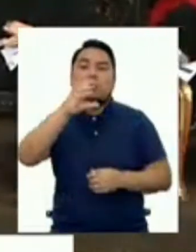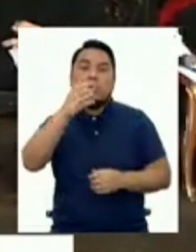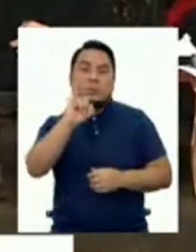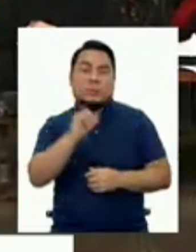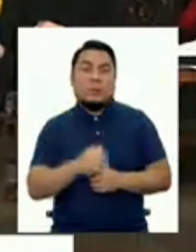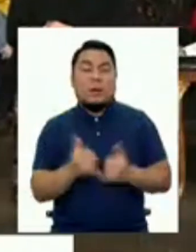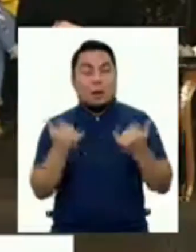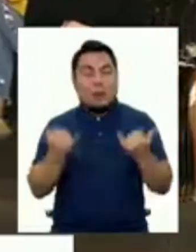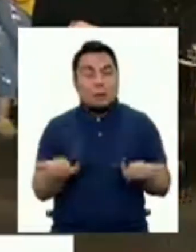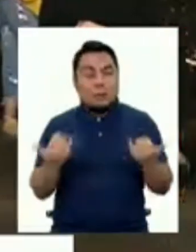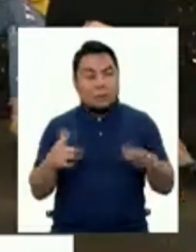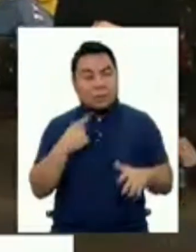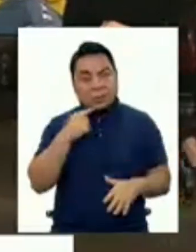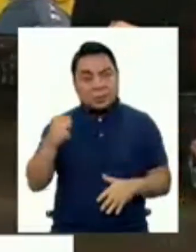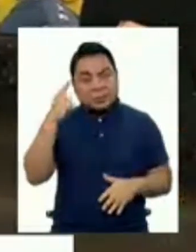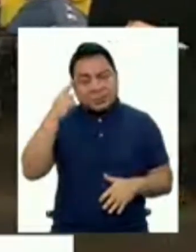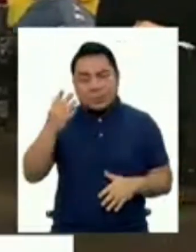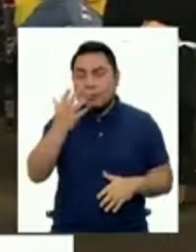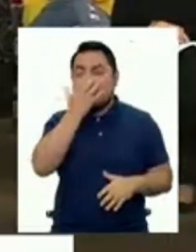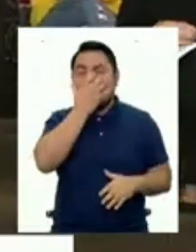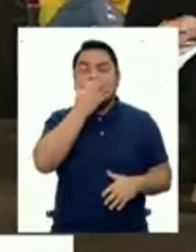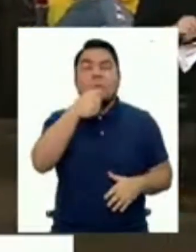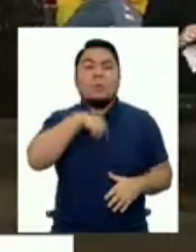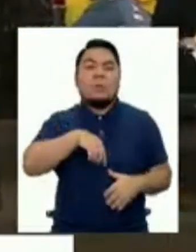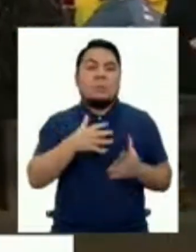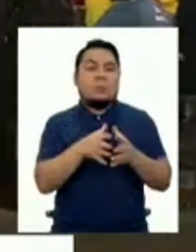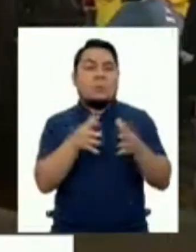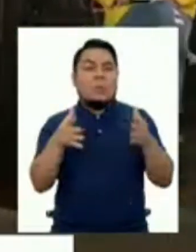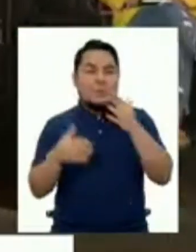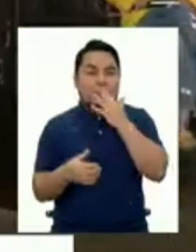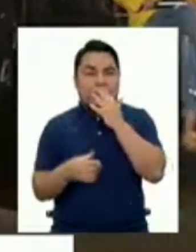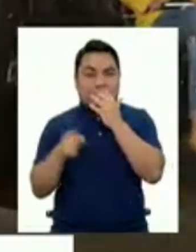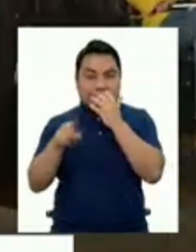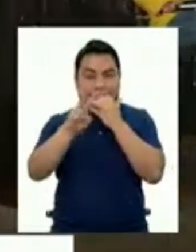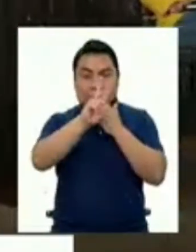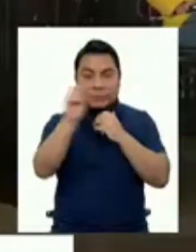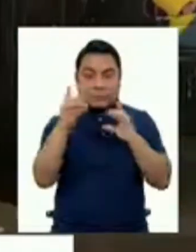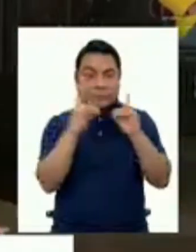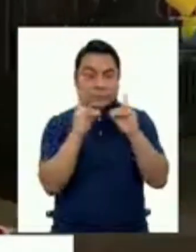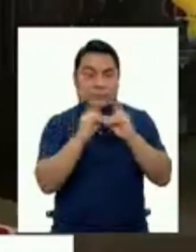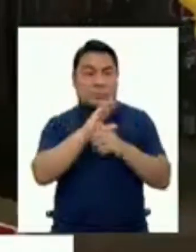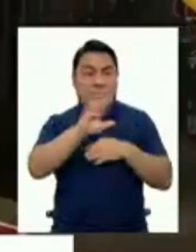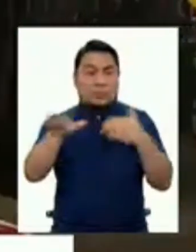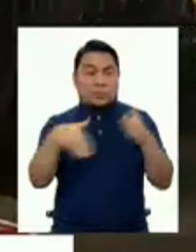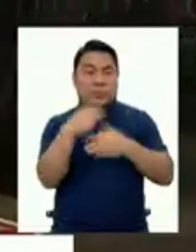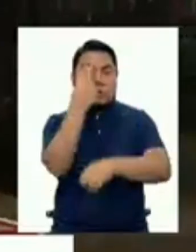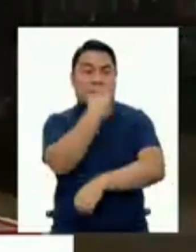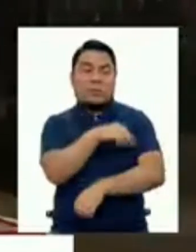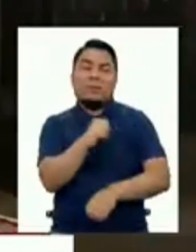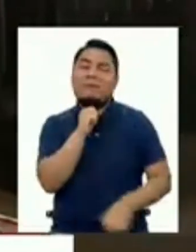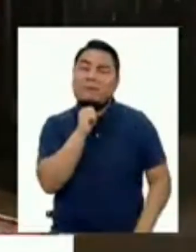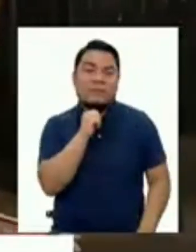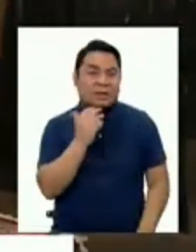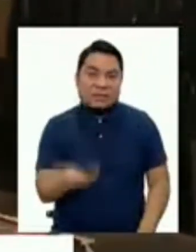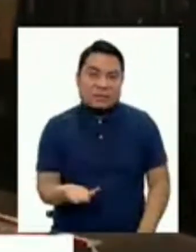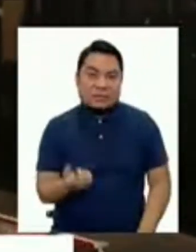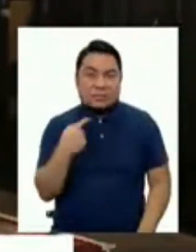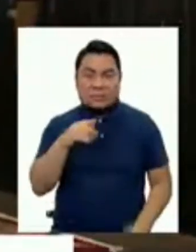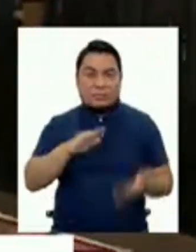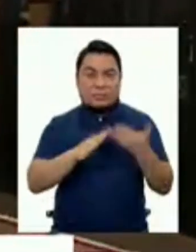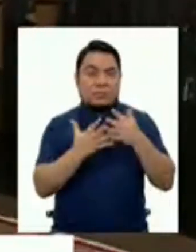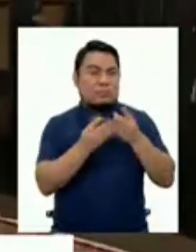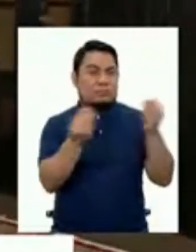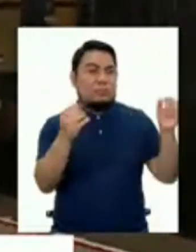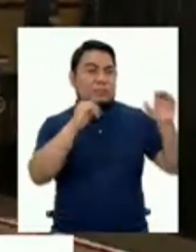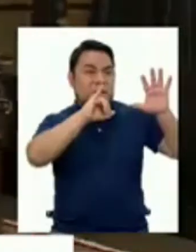y ahora está copado con los pacientes COVID-19. Las 200 camas de todo el hospital no son suficientes para una población